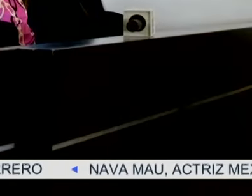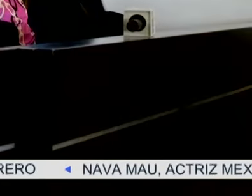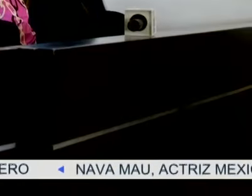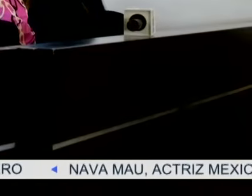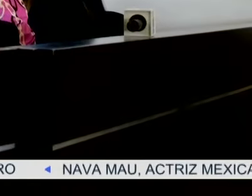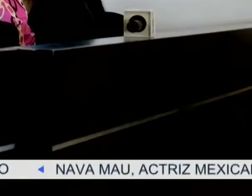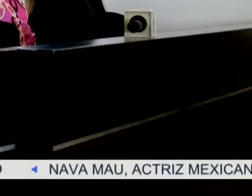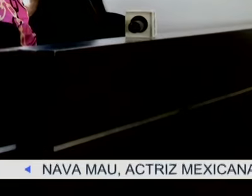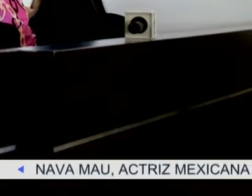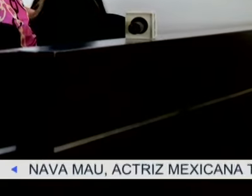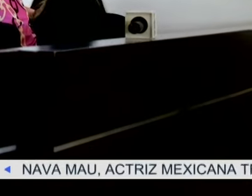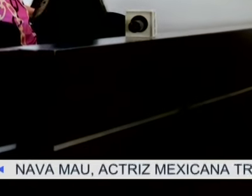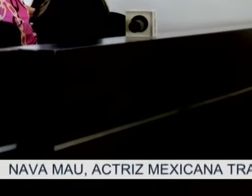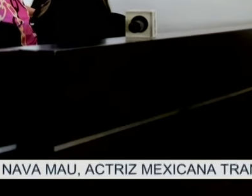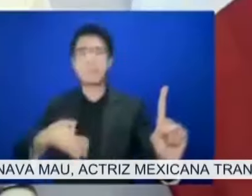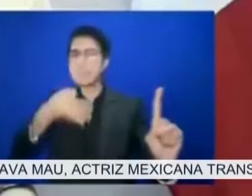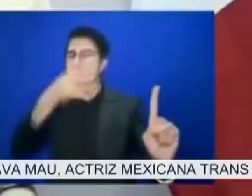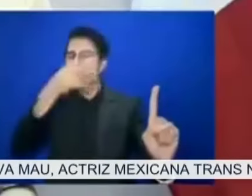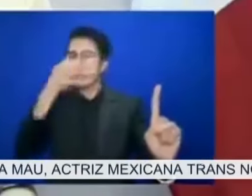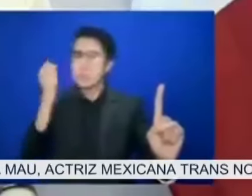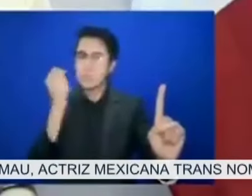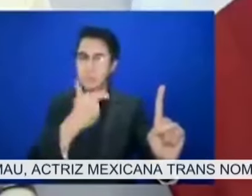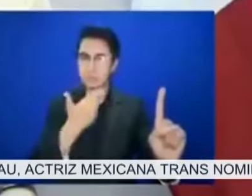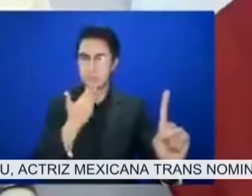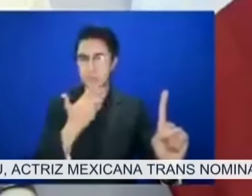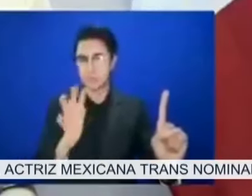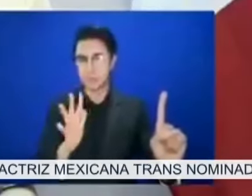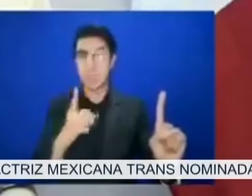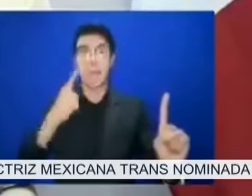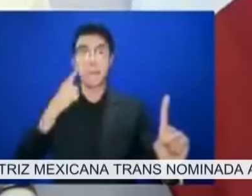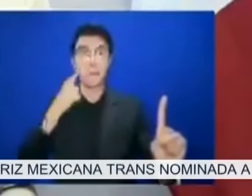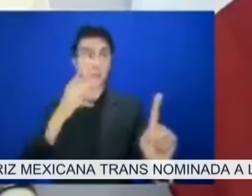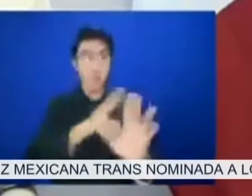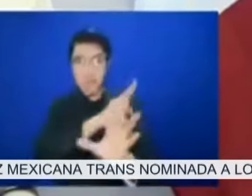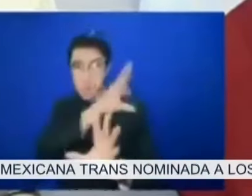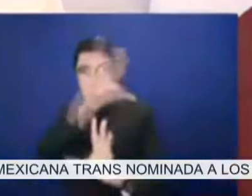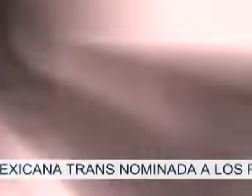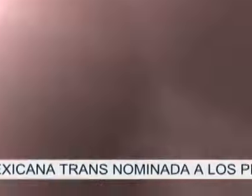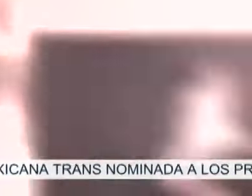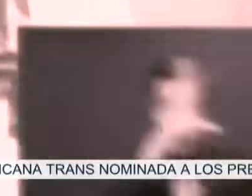sentencia condenatoria por cada uno de los delitos, lo que sumaría más de 100 años en su contra.